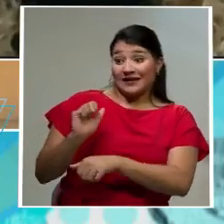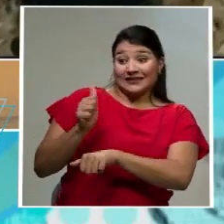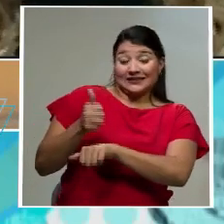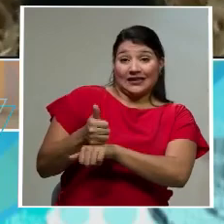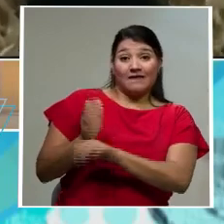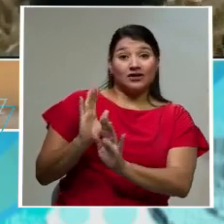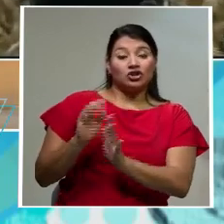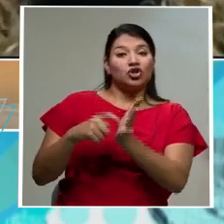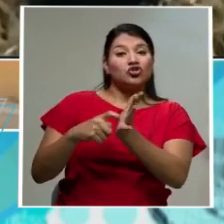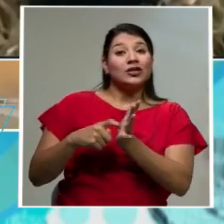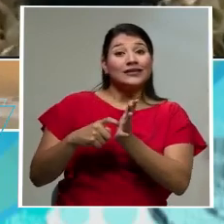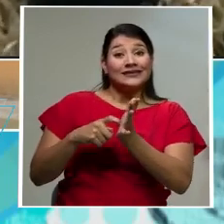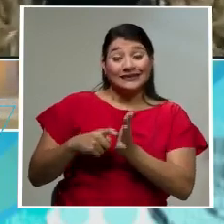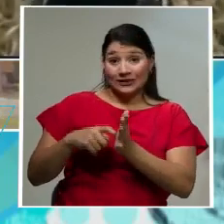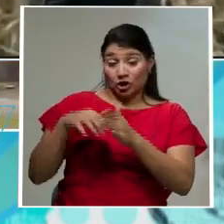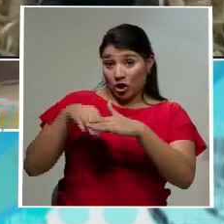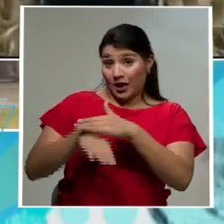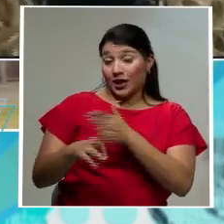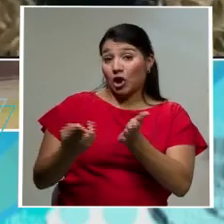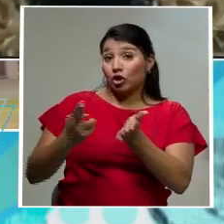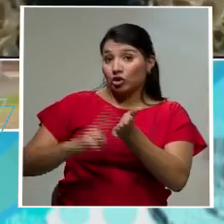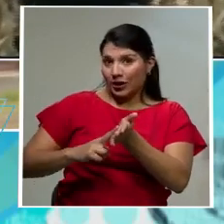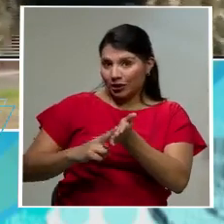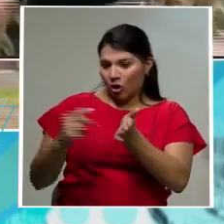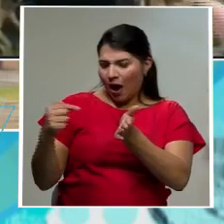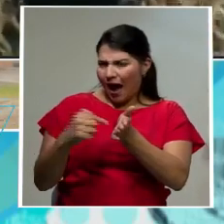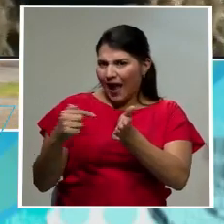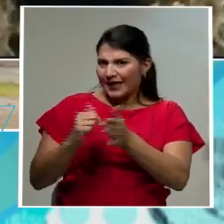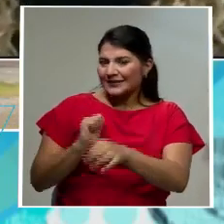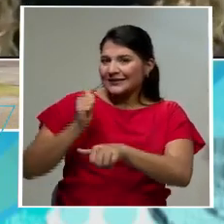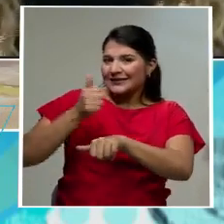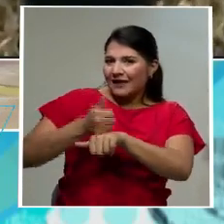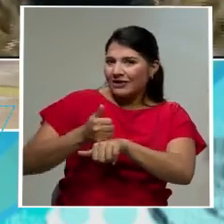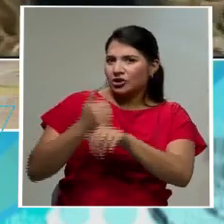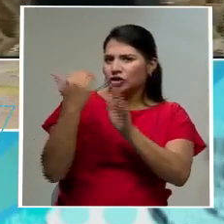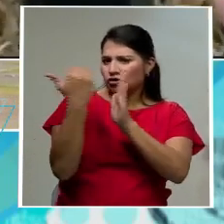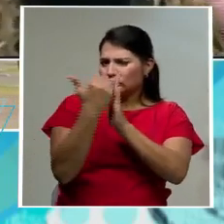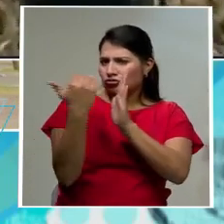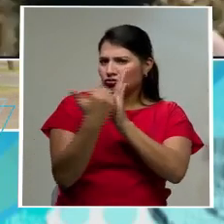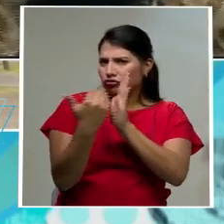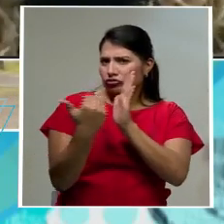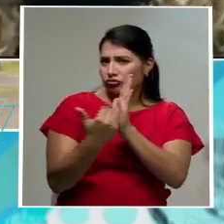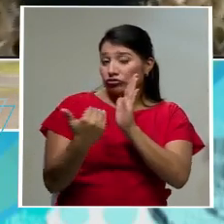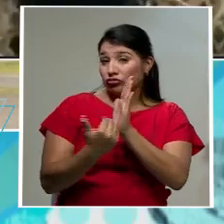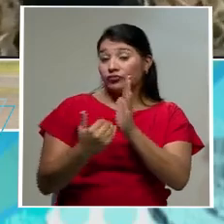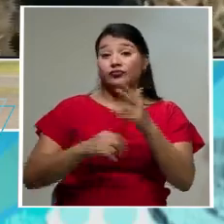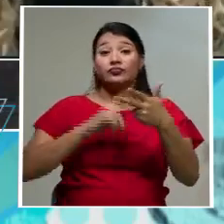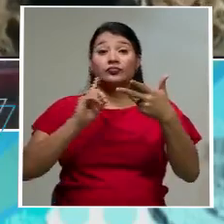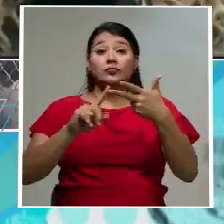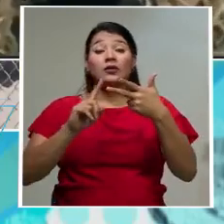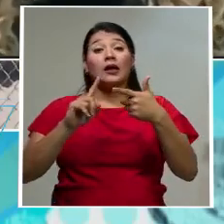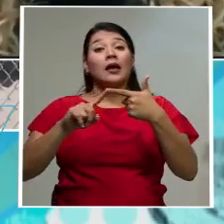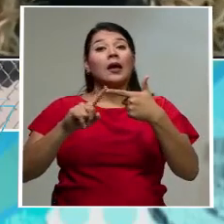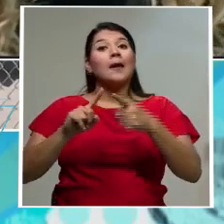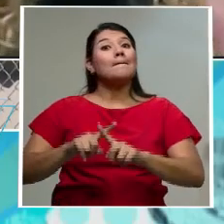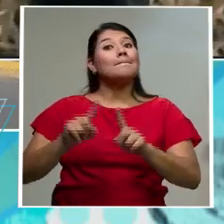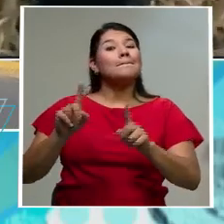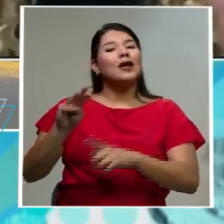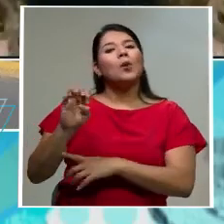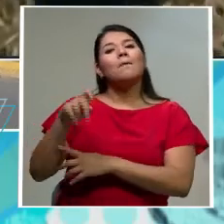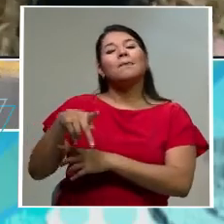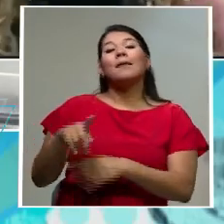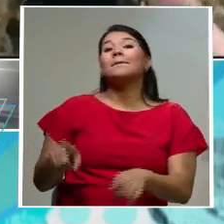el cartel de contratación y establecía los lineamientos. Pero la responsabilidad del MEP no queda ahí.